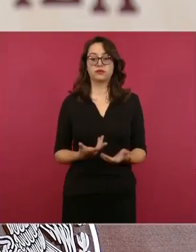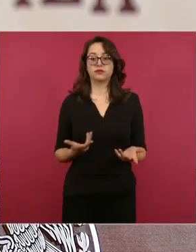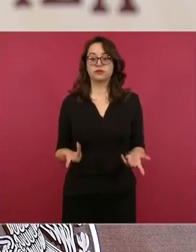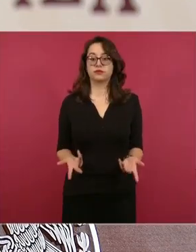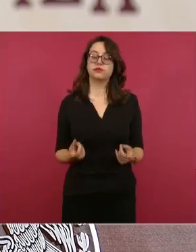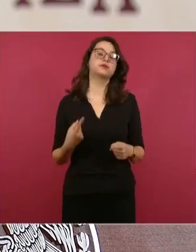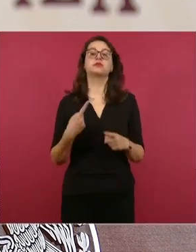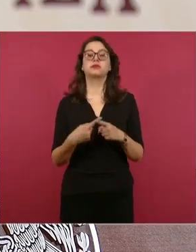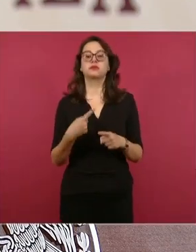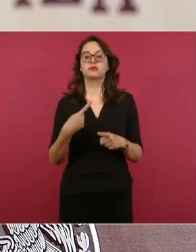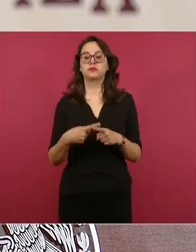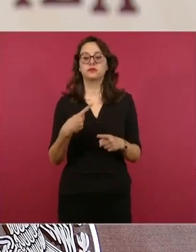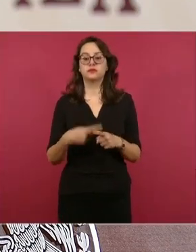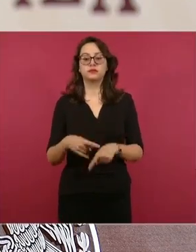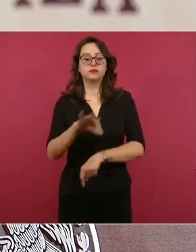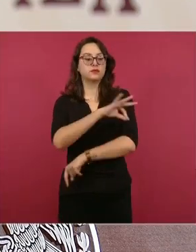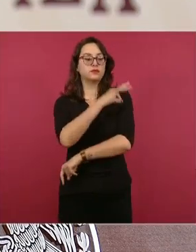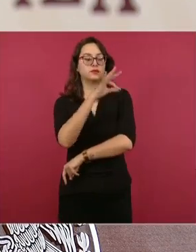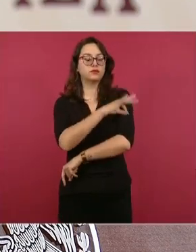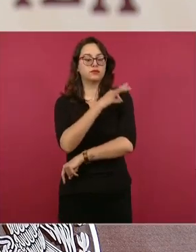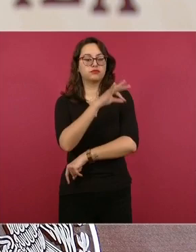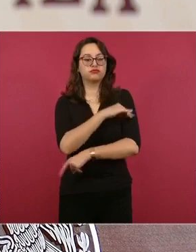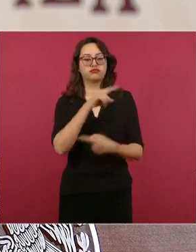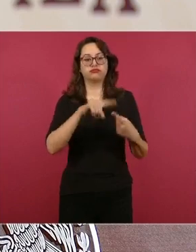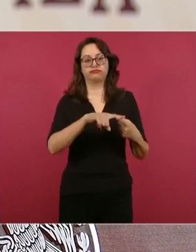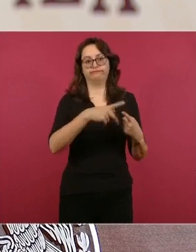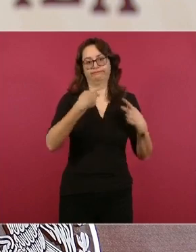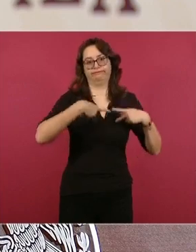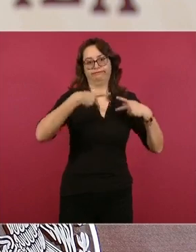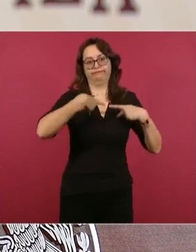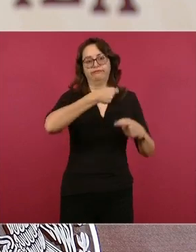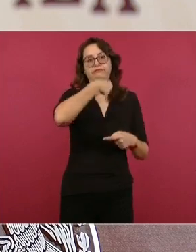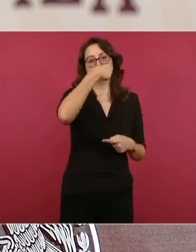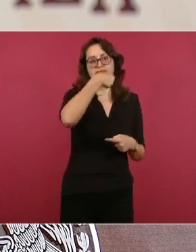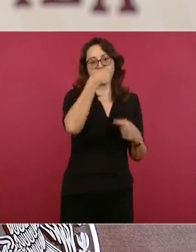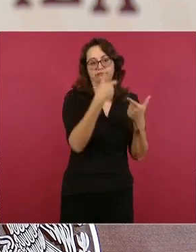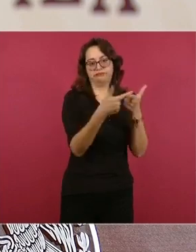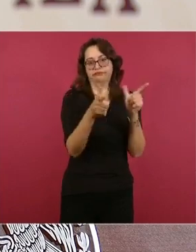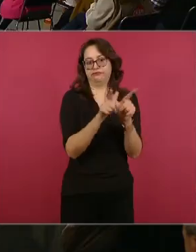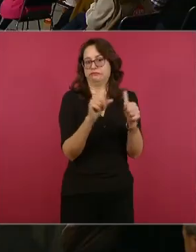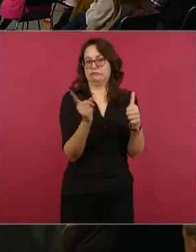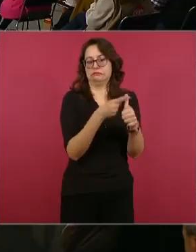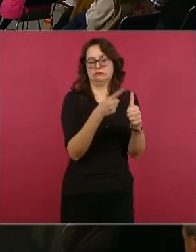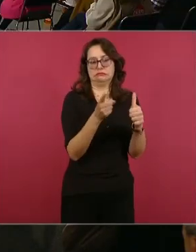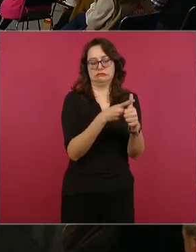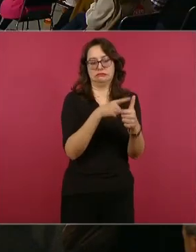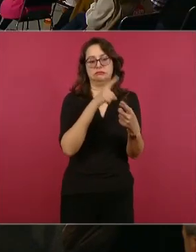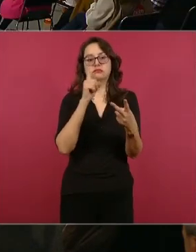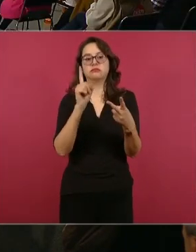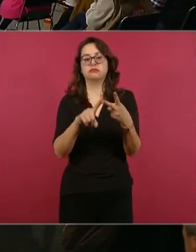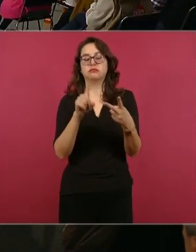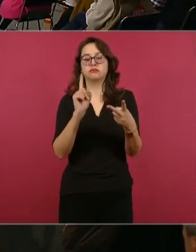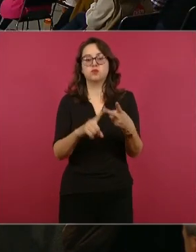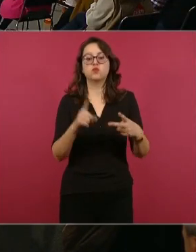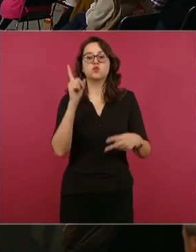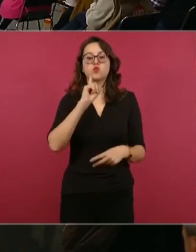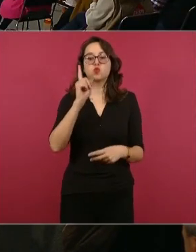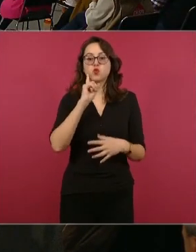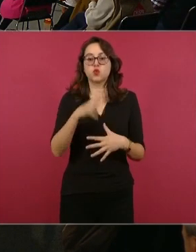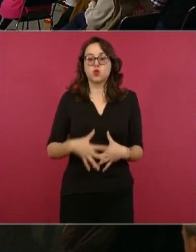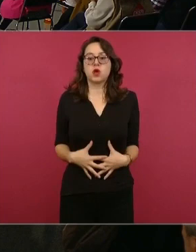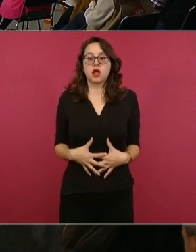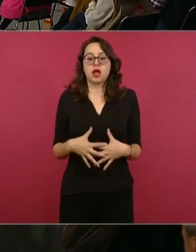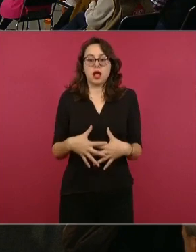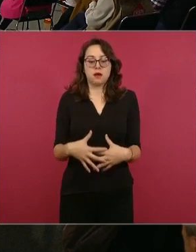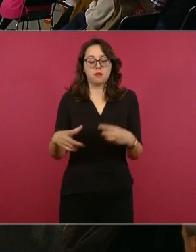59 años para abajo. También históricamente se han incorporado, a sugerencia, pienso que también de ustedes, el